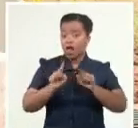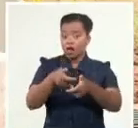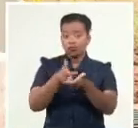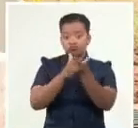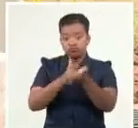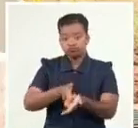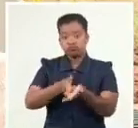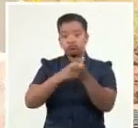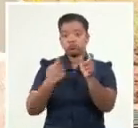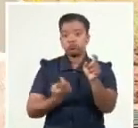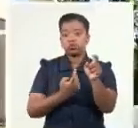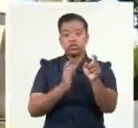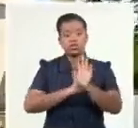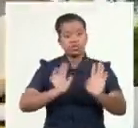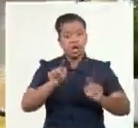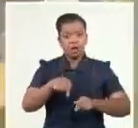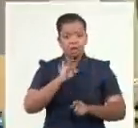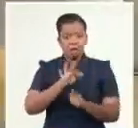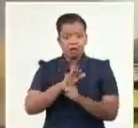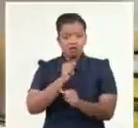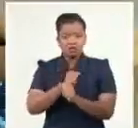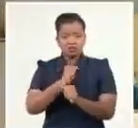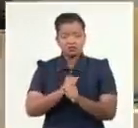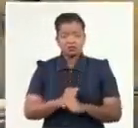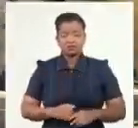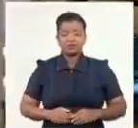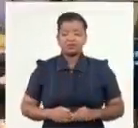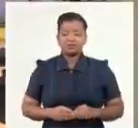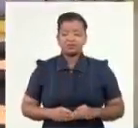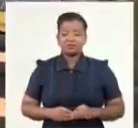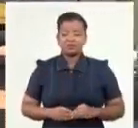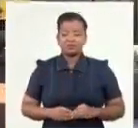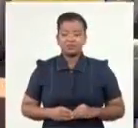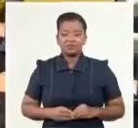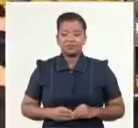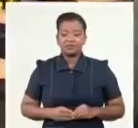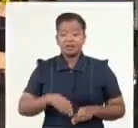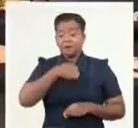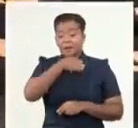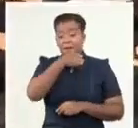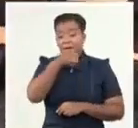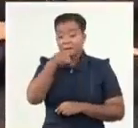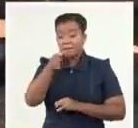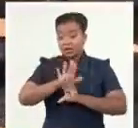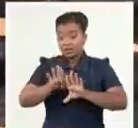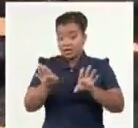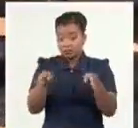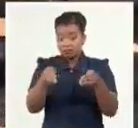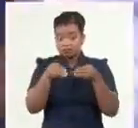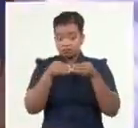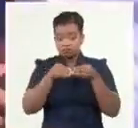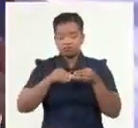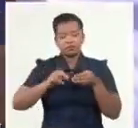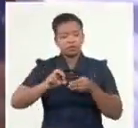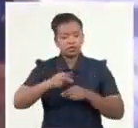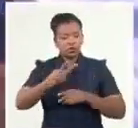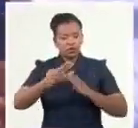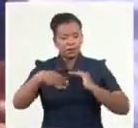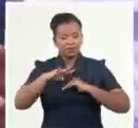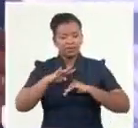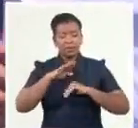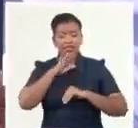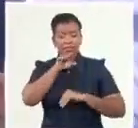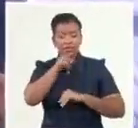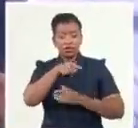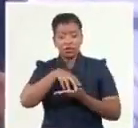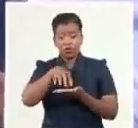están incorporados aquí laborando. Al cierre del recorrido, la viceprimera ministra de la República insistió en que estos